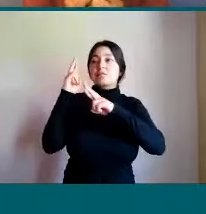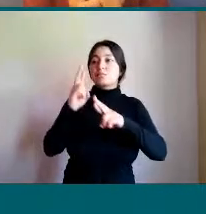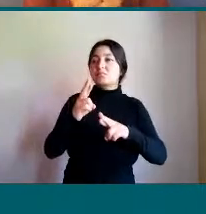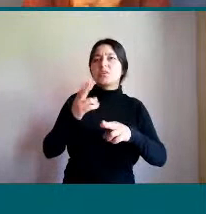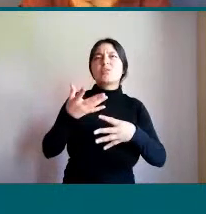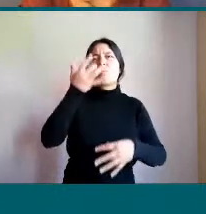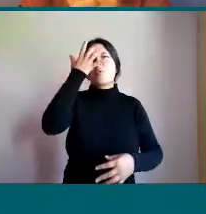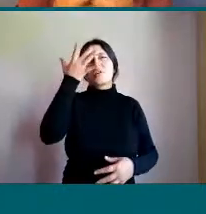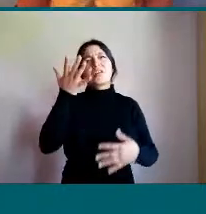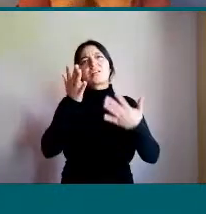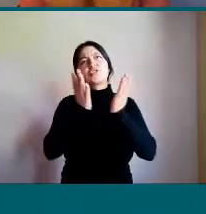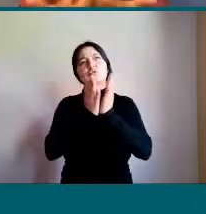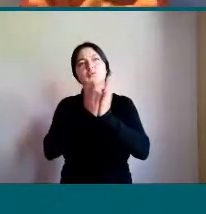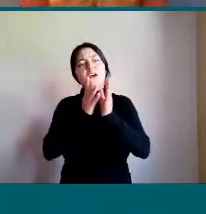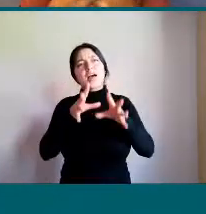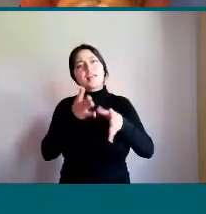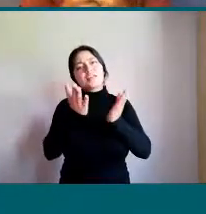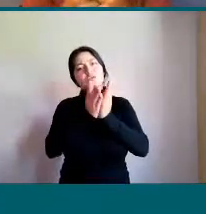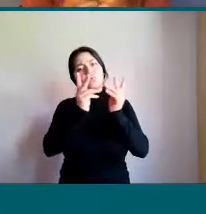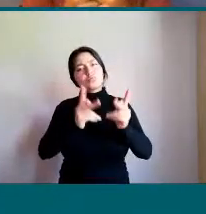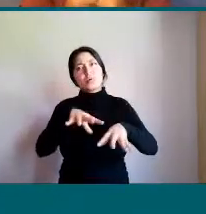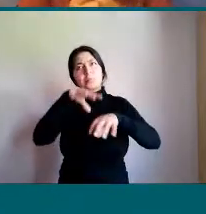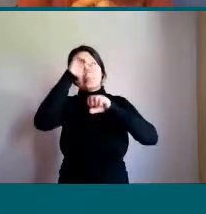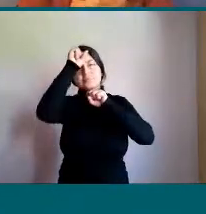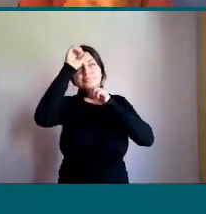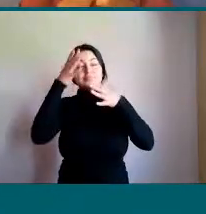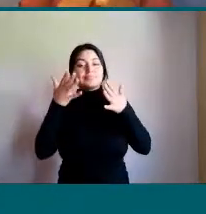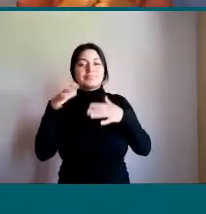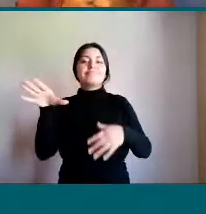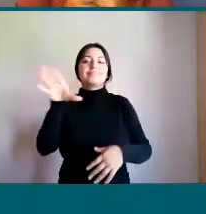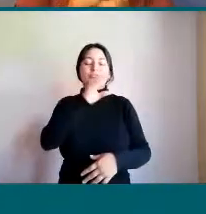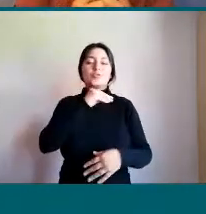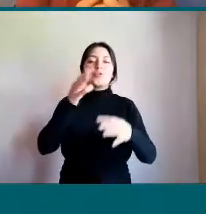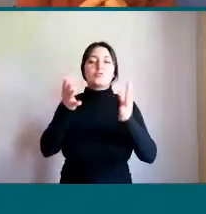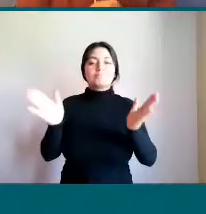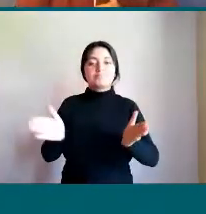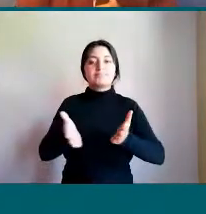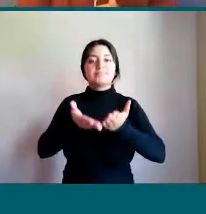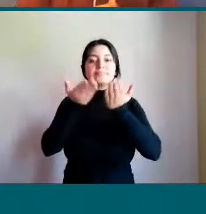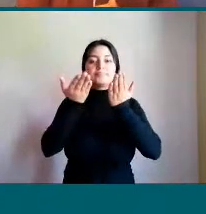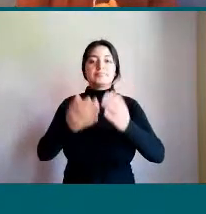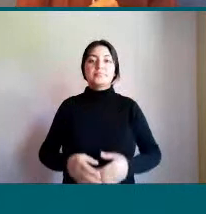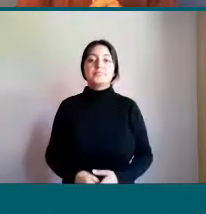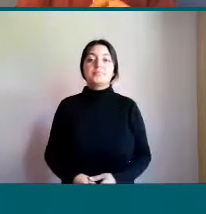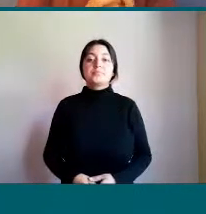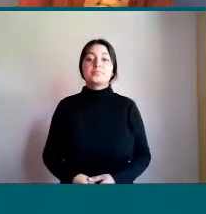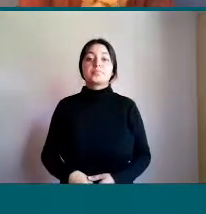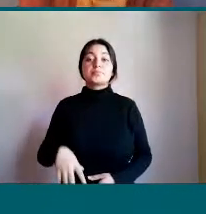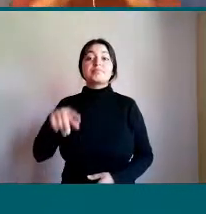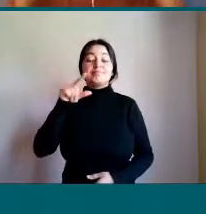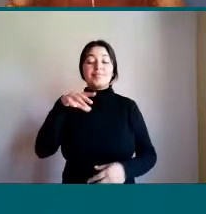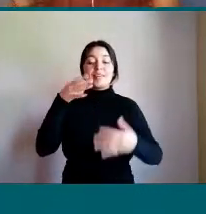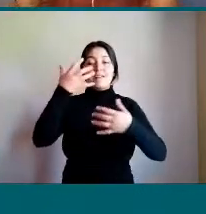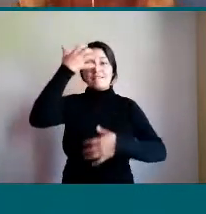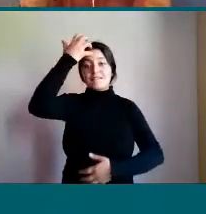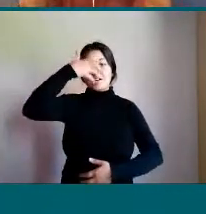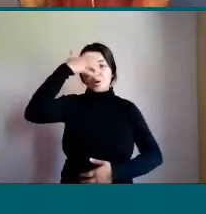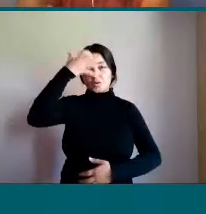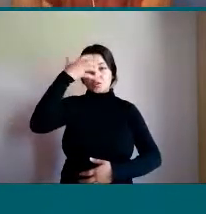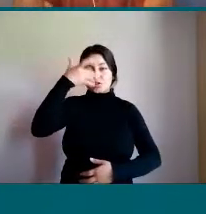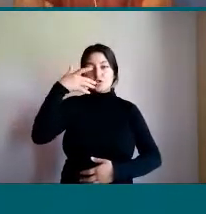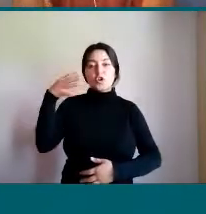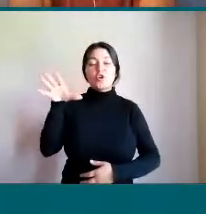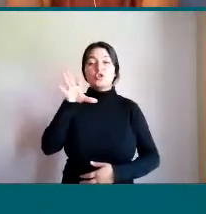podemos ayudar, ¿vale?, a mejorar de una mejor manera? Decía que para hacer esta evaluación diagnóstica, que nos permite hacer una foto